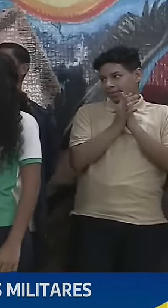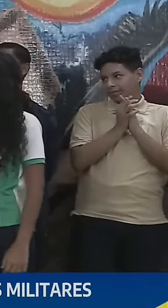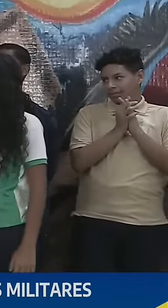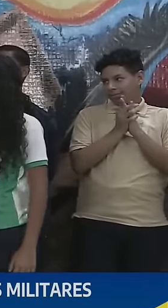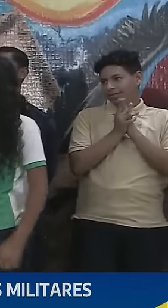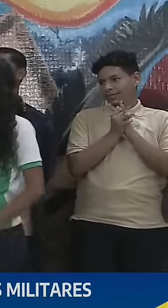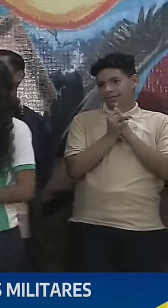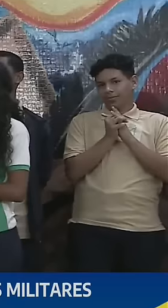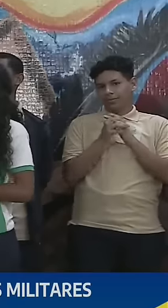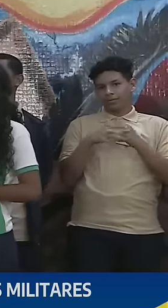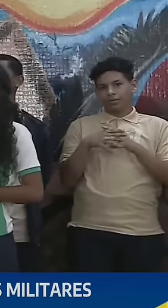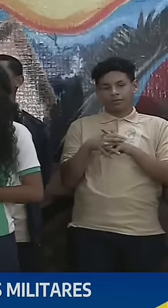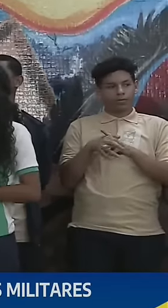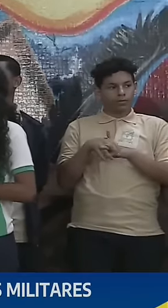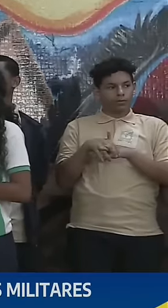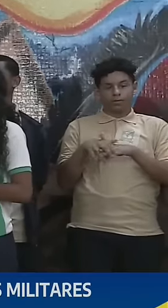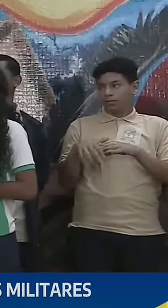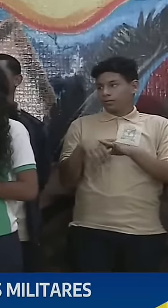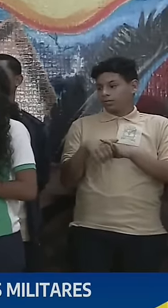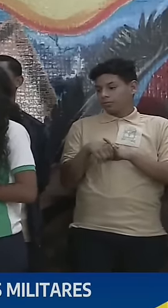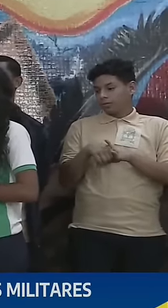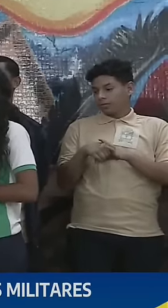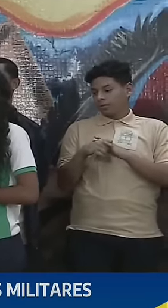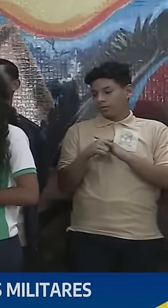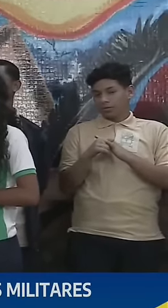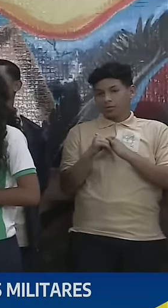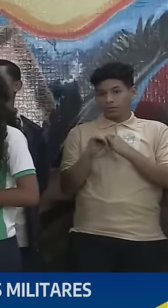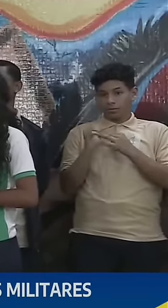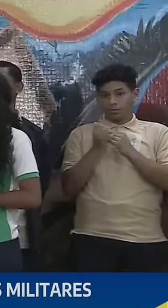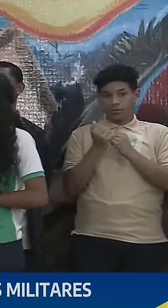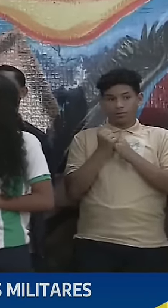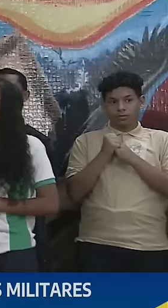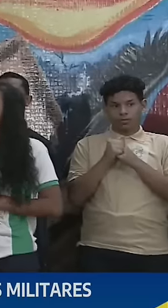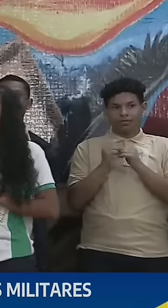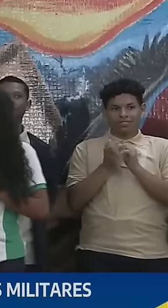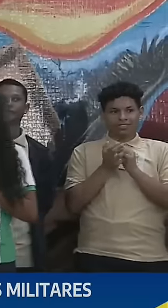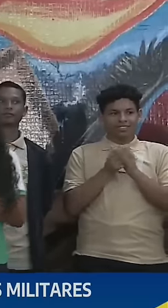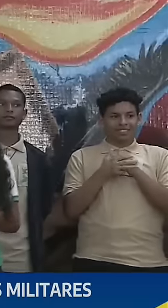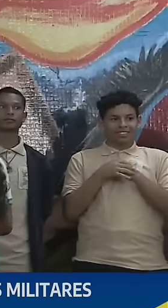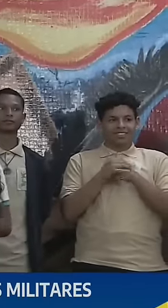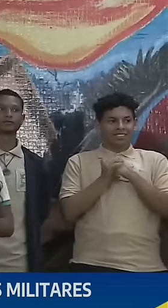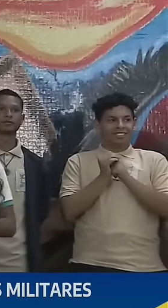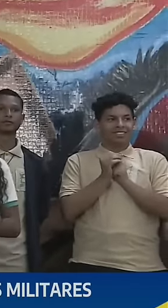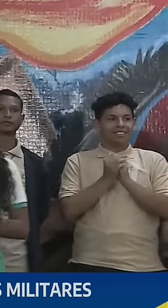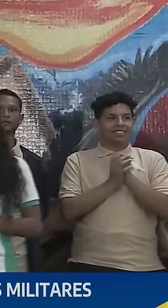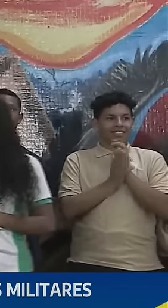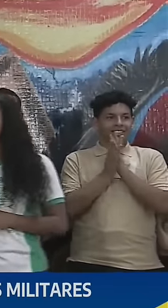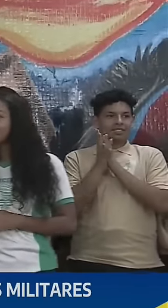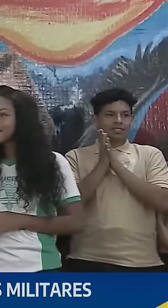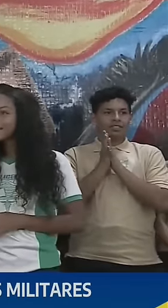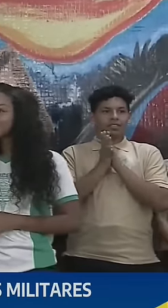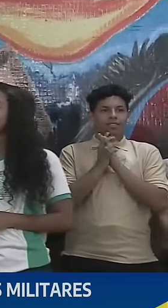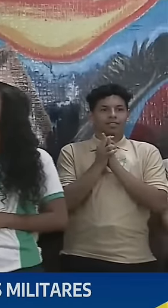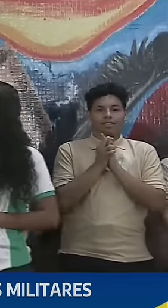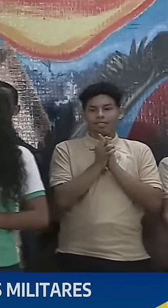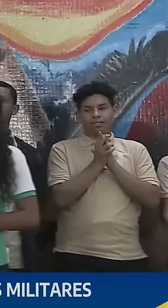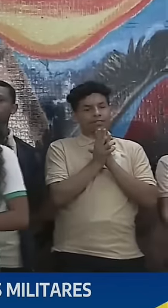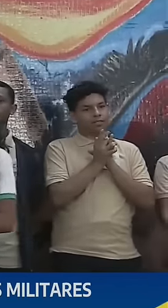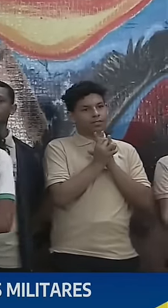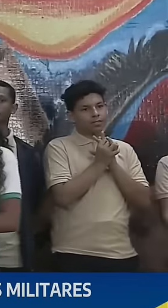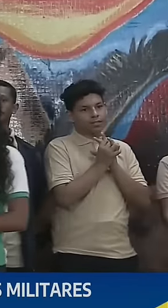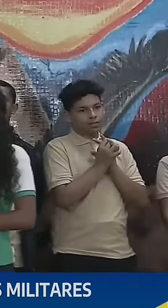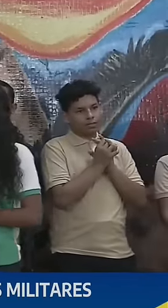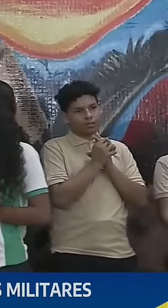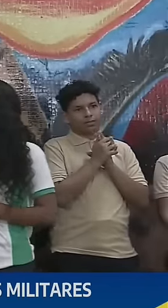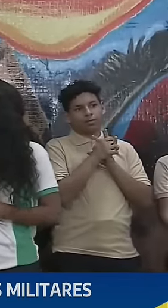TV quiero que me ponga en contacto conon vallenilla quiere ir al concurso del Canal TV